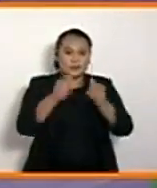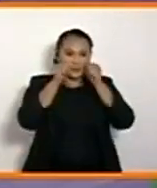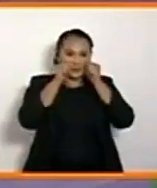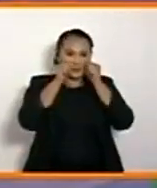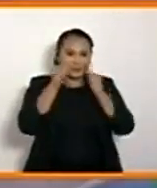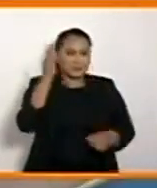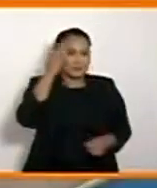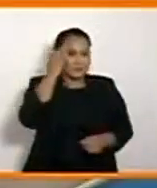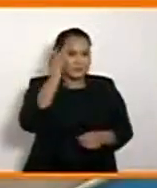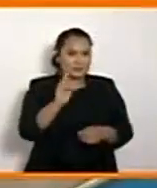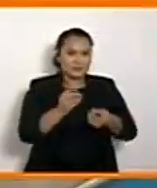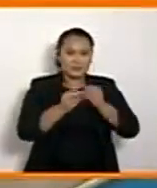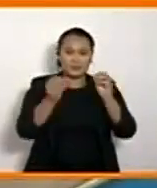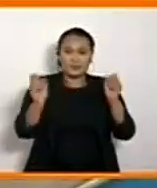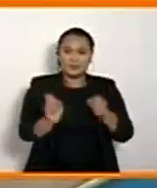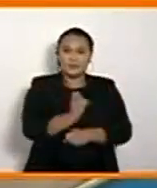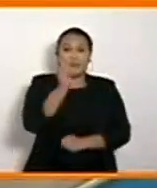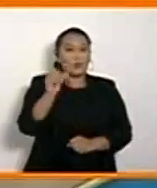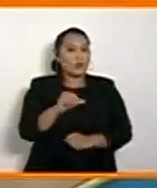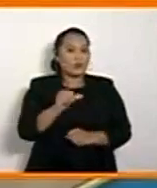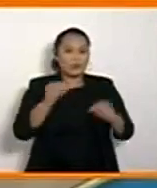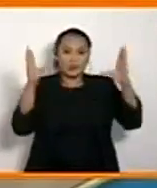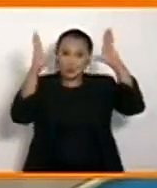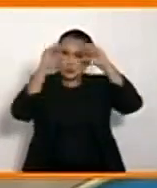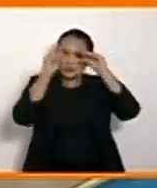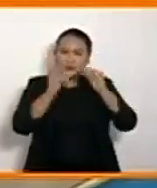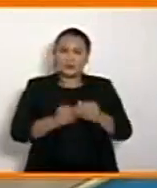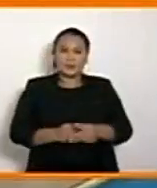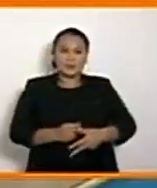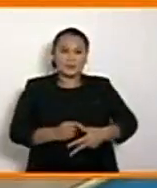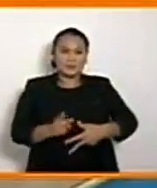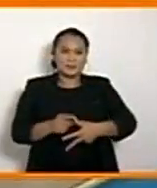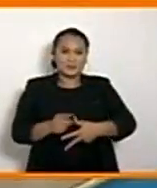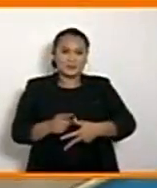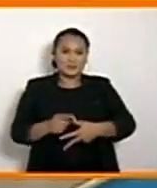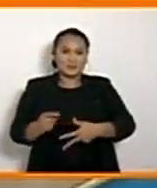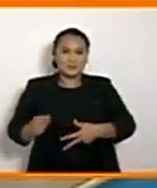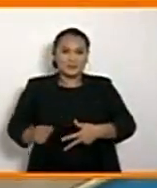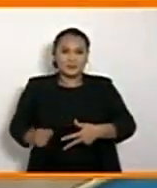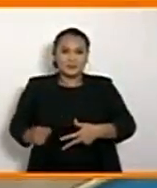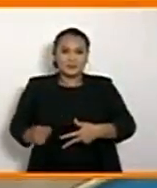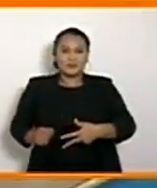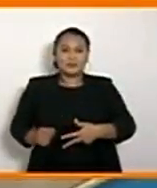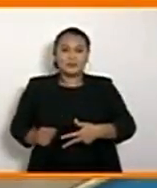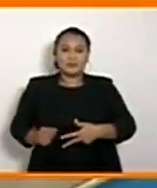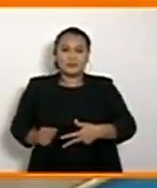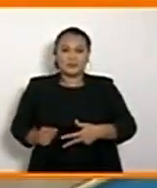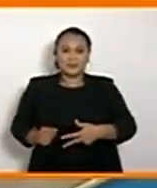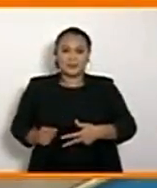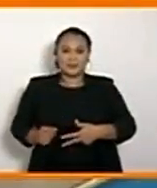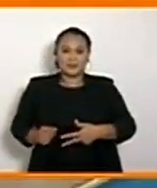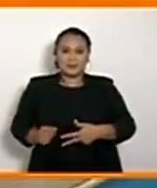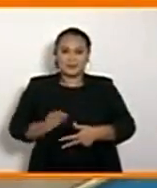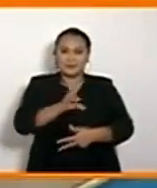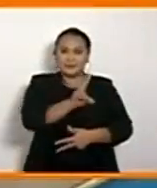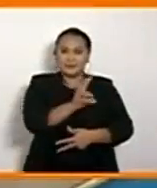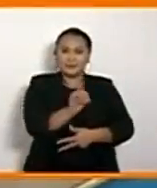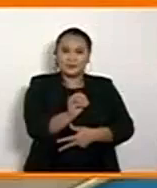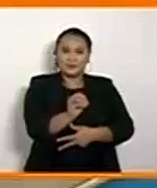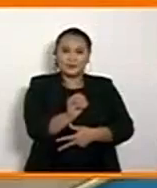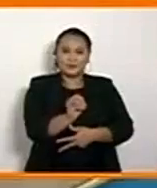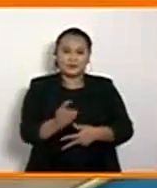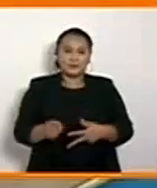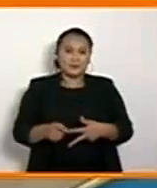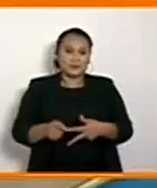viene su primer número ganador para esta noche y este es... ¡Suerte! Porque es el 70, segundo